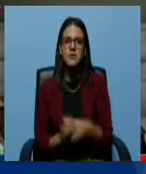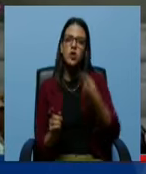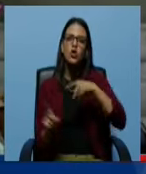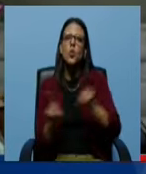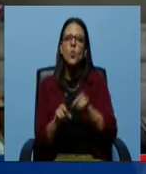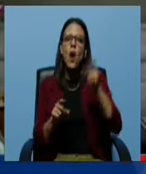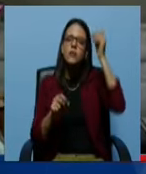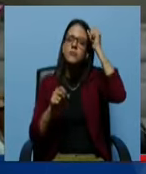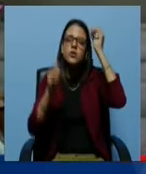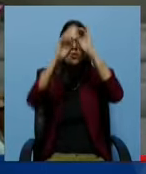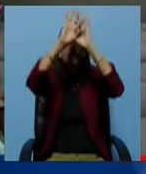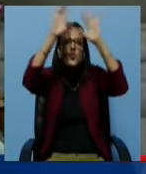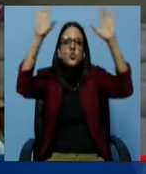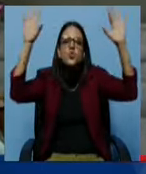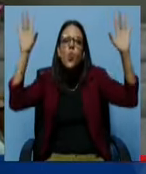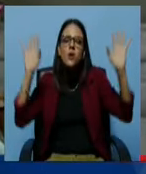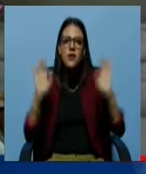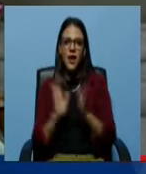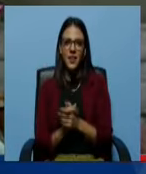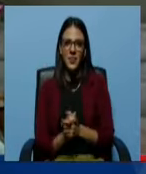soñando con los ojos abiertos,